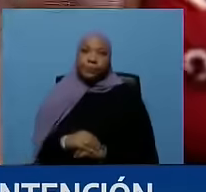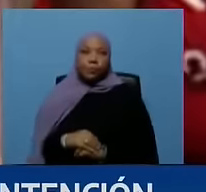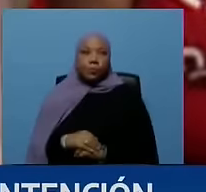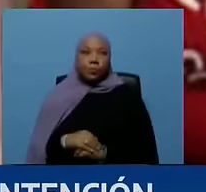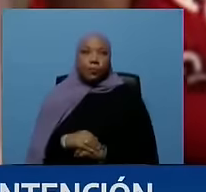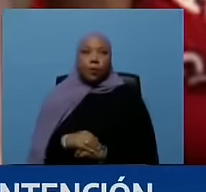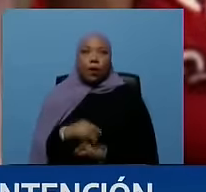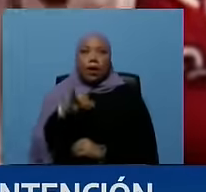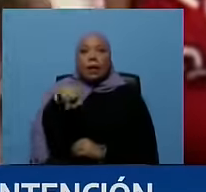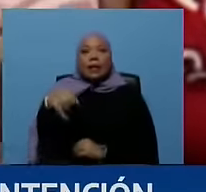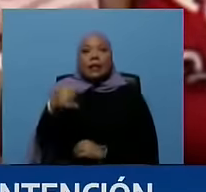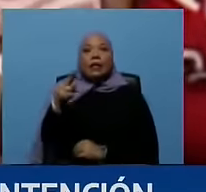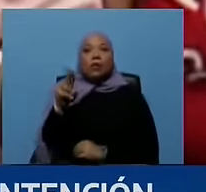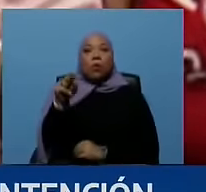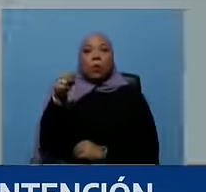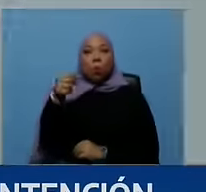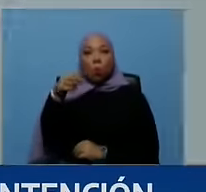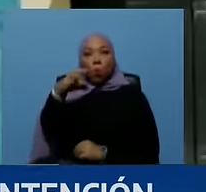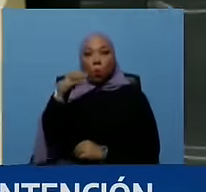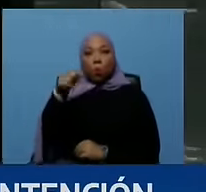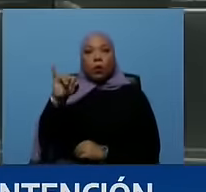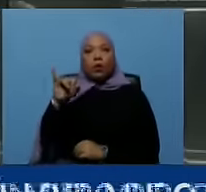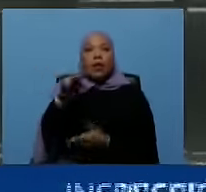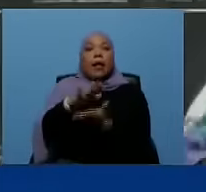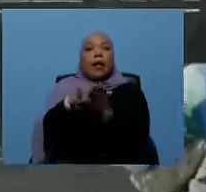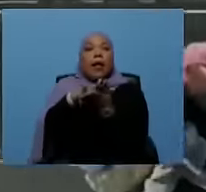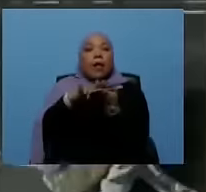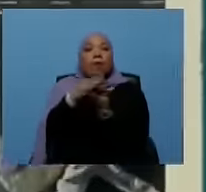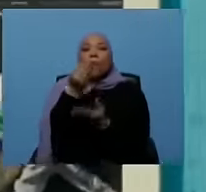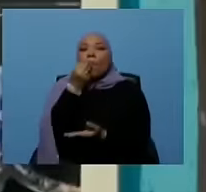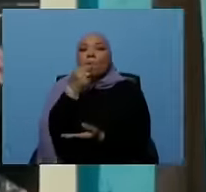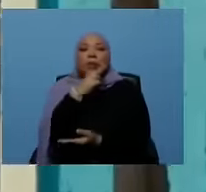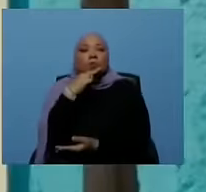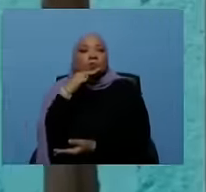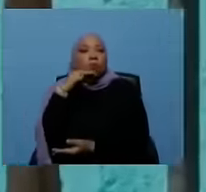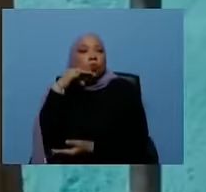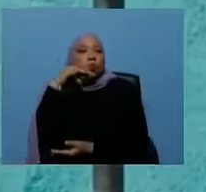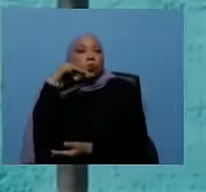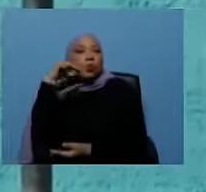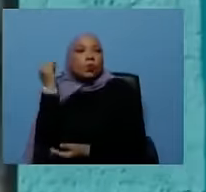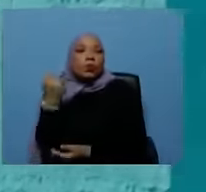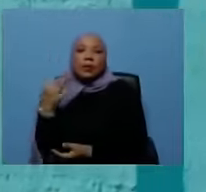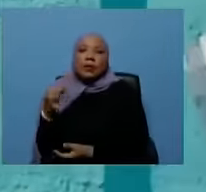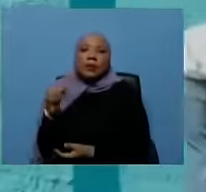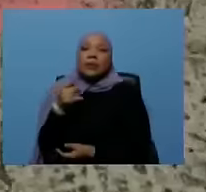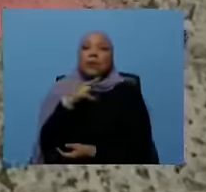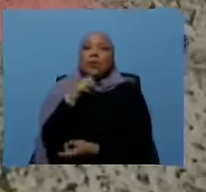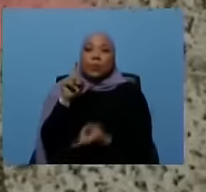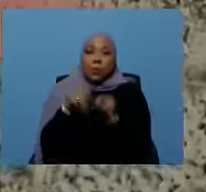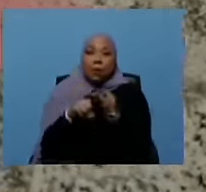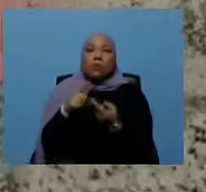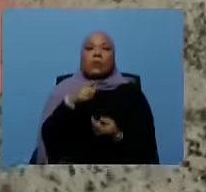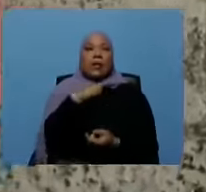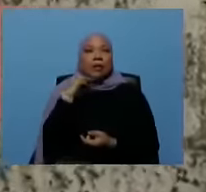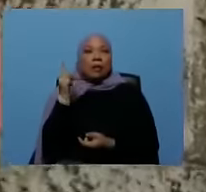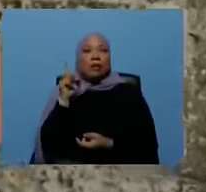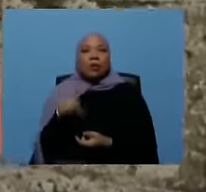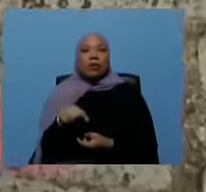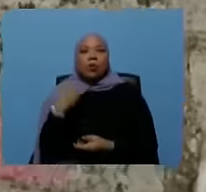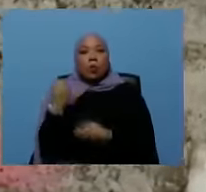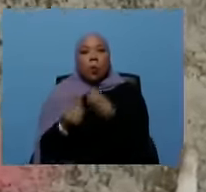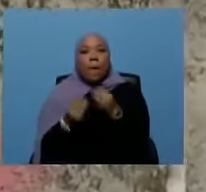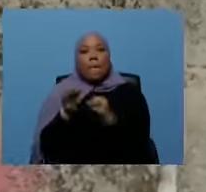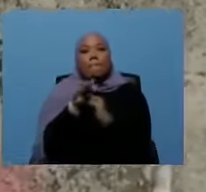San Joaquín es tierra de panelas y pastores. Panelas de San Joaquín, Silita estaba... Pero también San Joaquín es